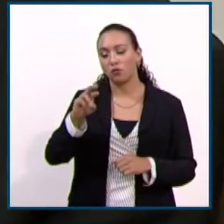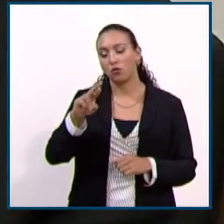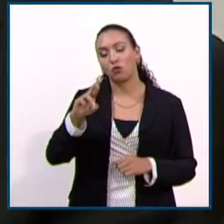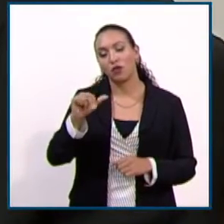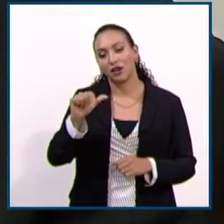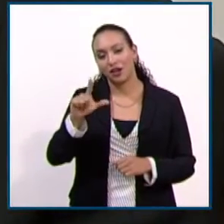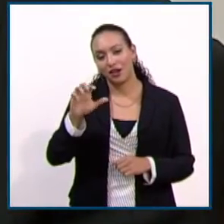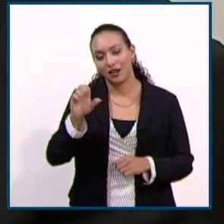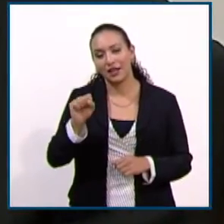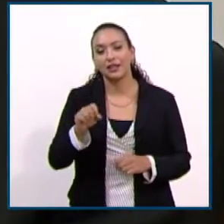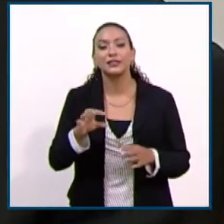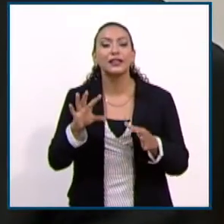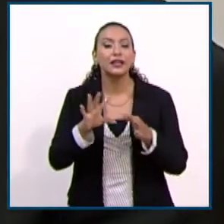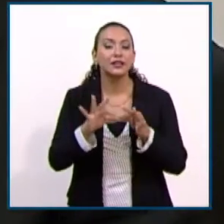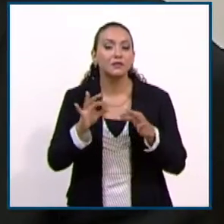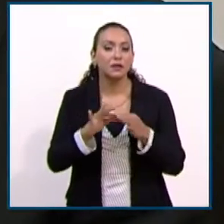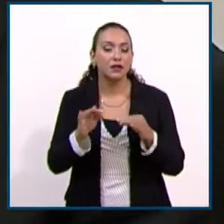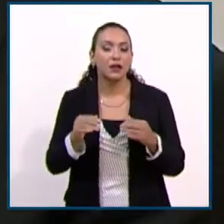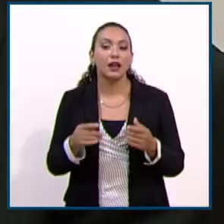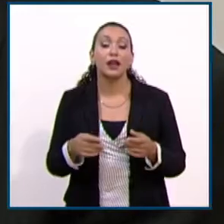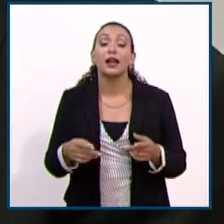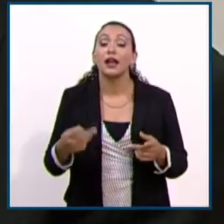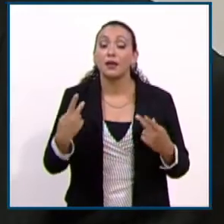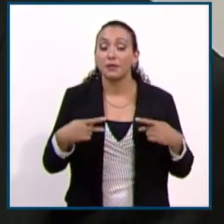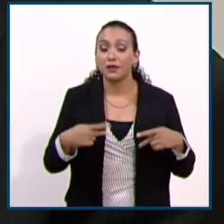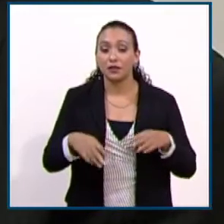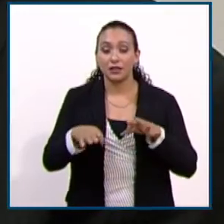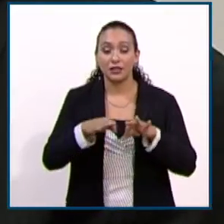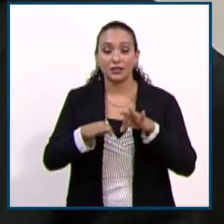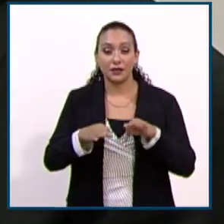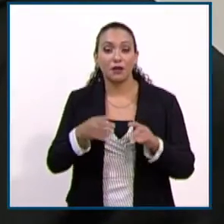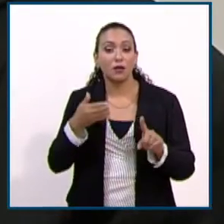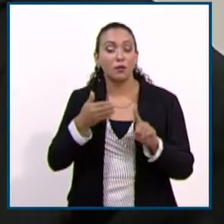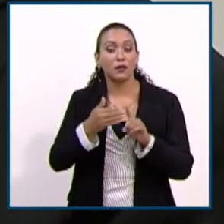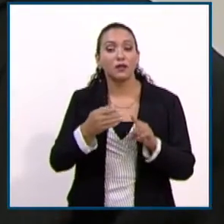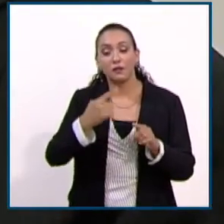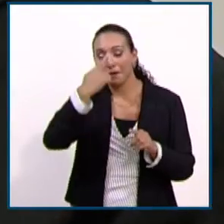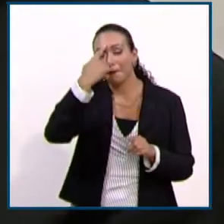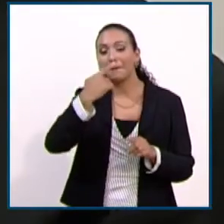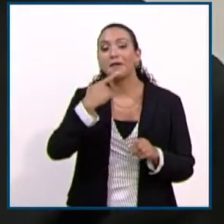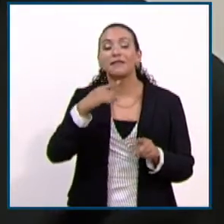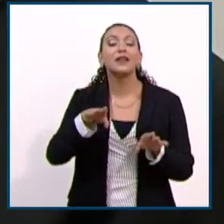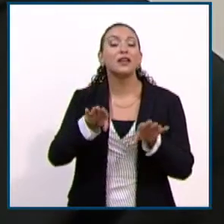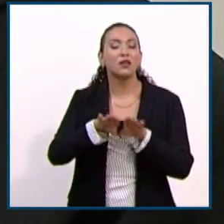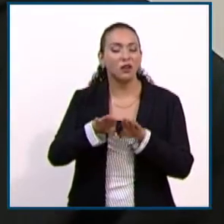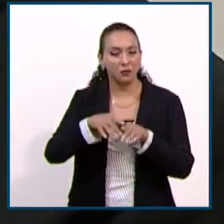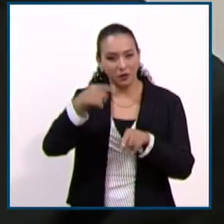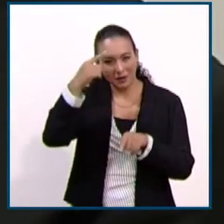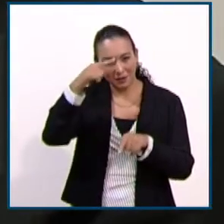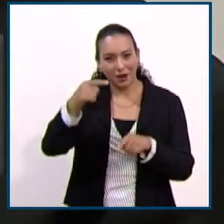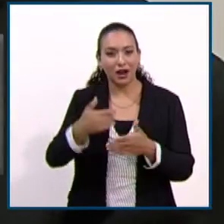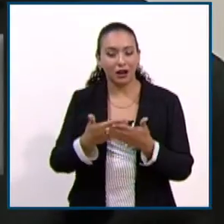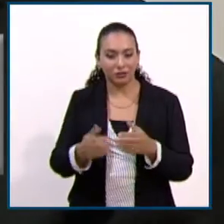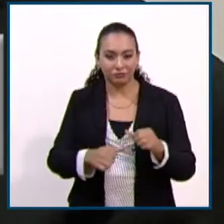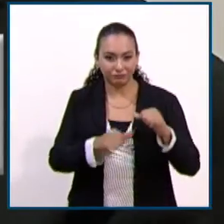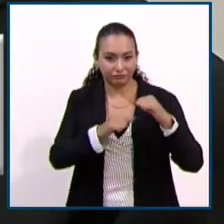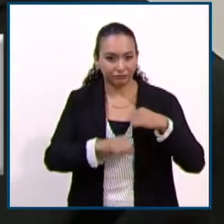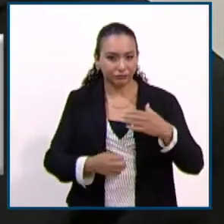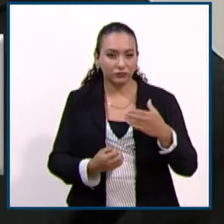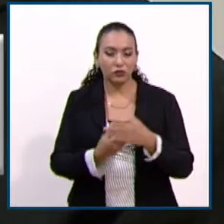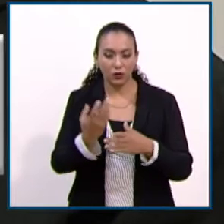pronunció sobre el perfil para ocupar la vacante. Yo creo que además de que tiene que ser una